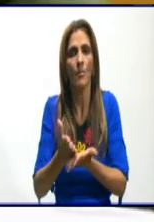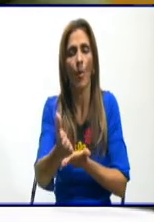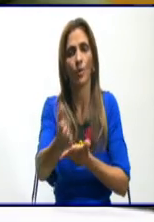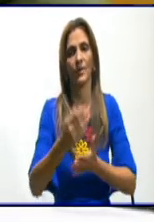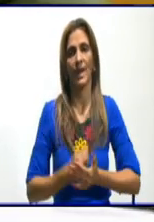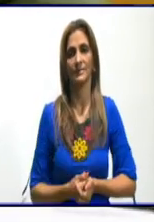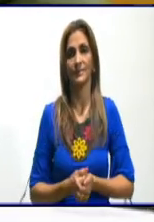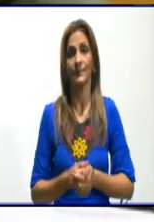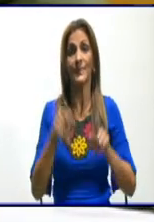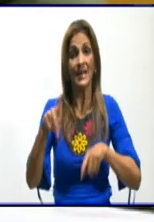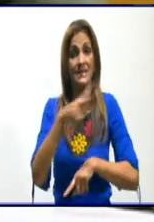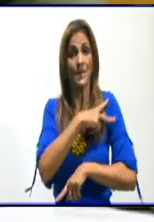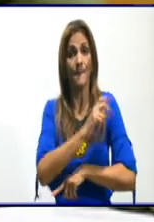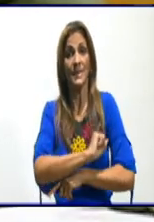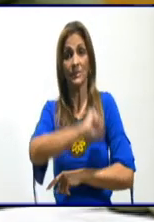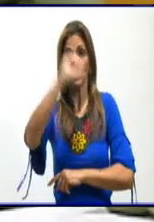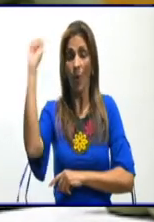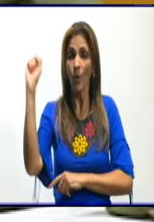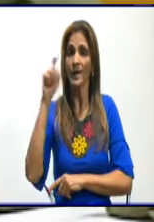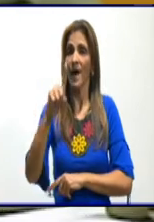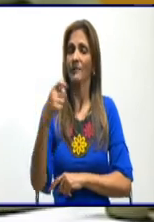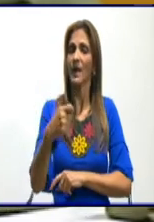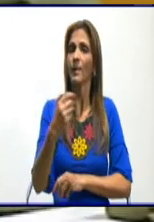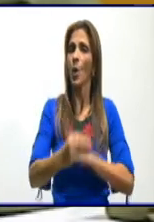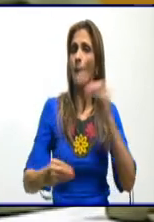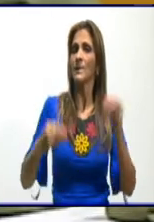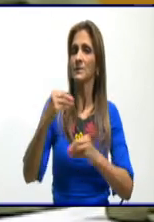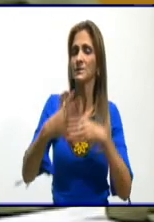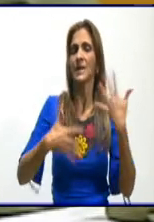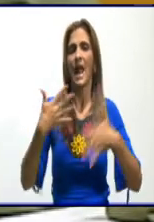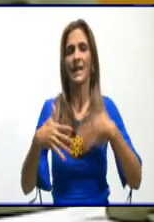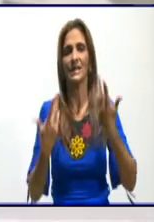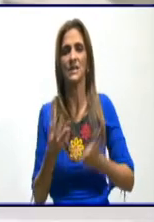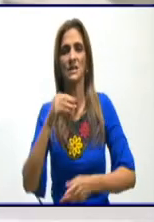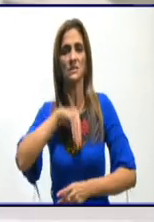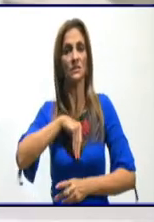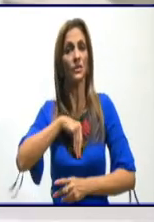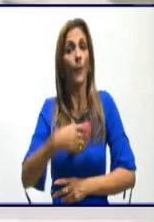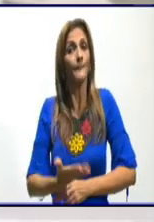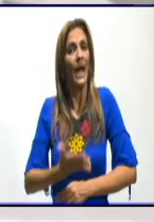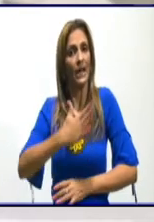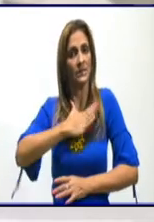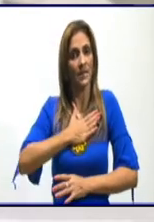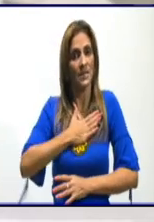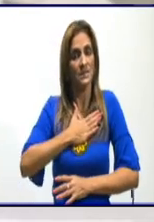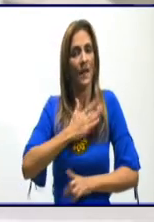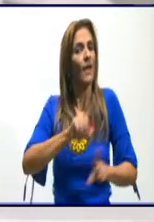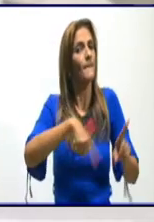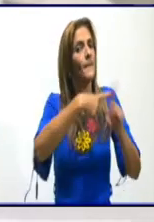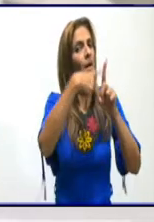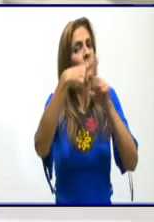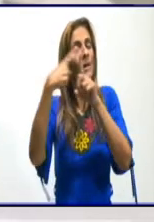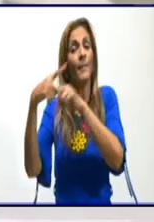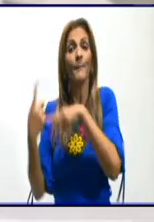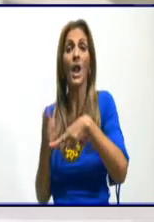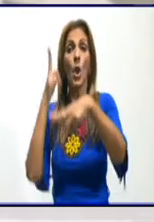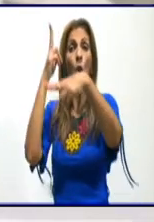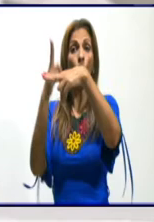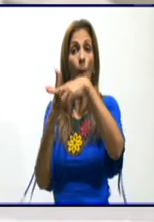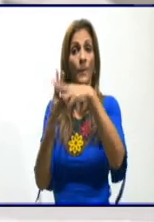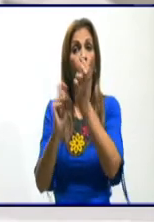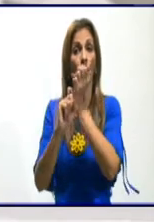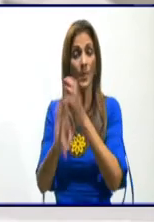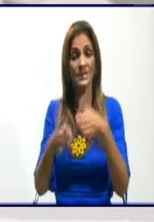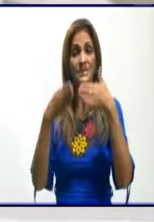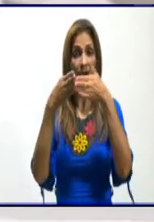es motivación en sentido de pertenencia es multiplicar el poder en alto honor de la provincia y por eso